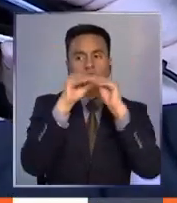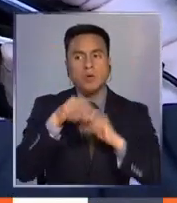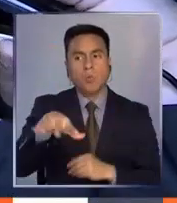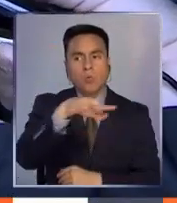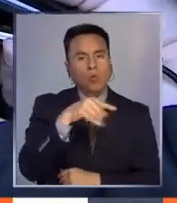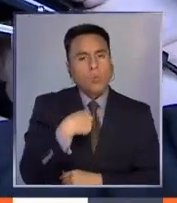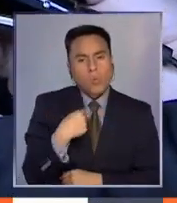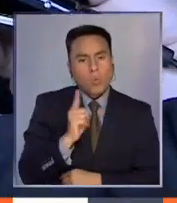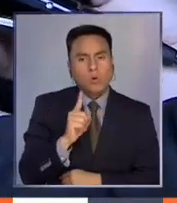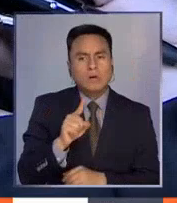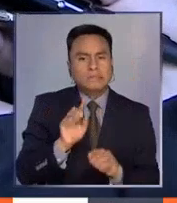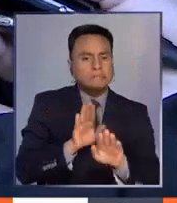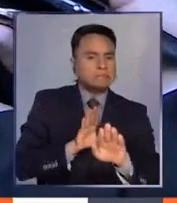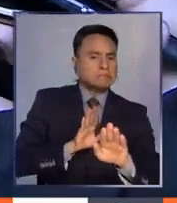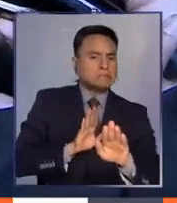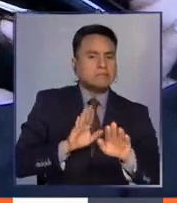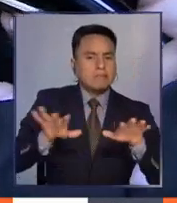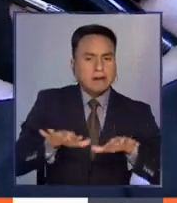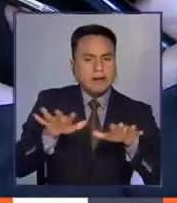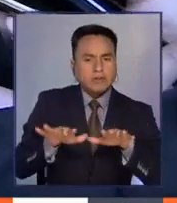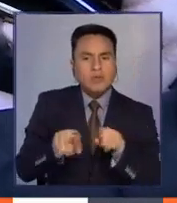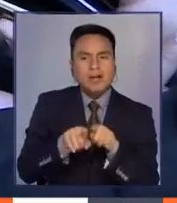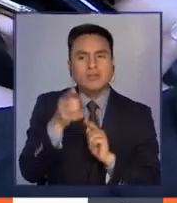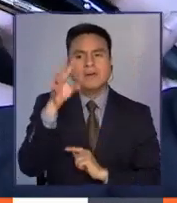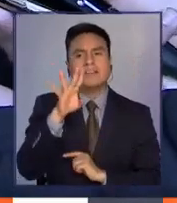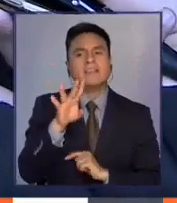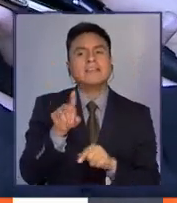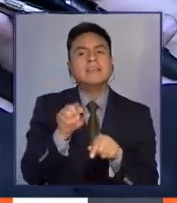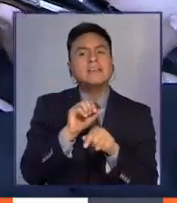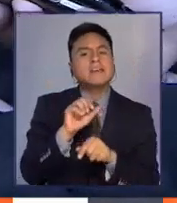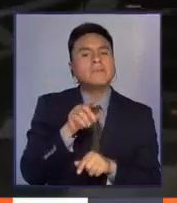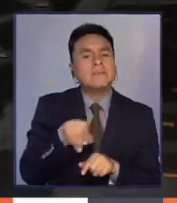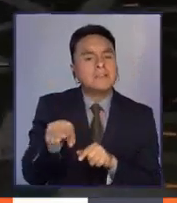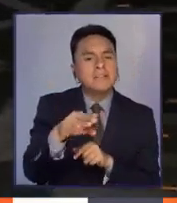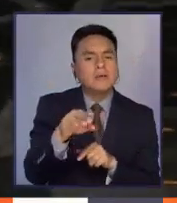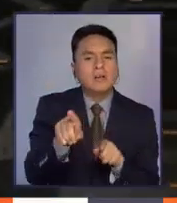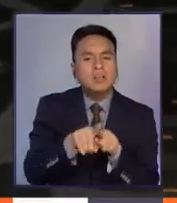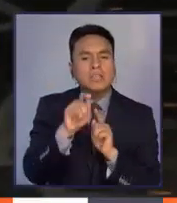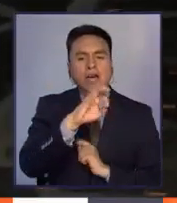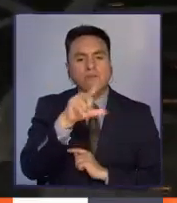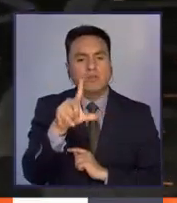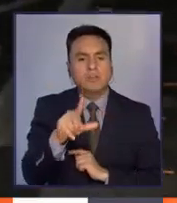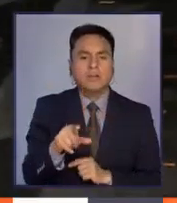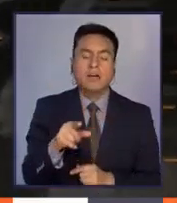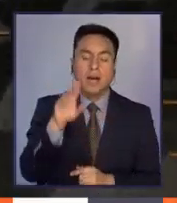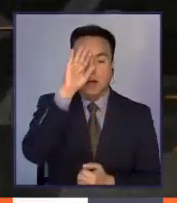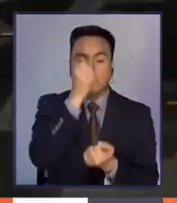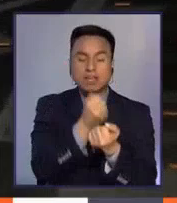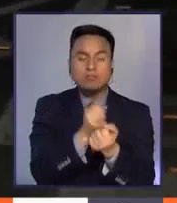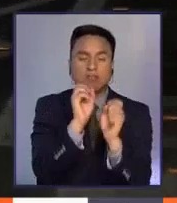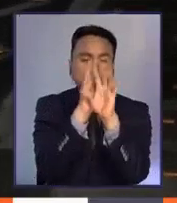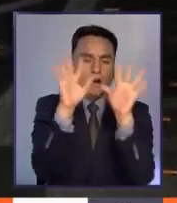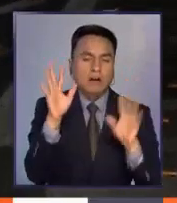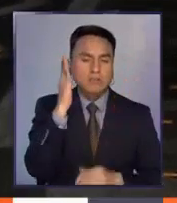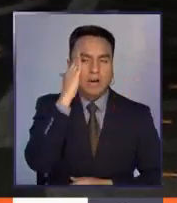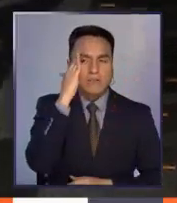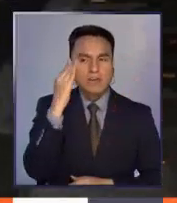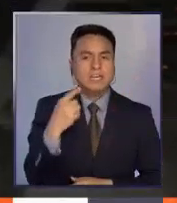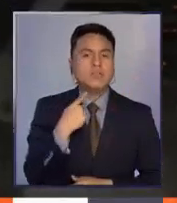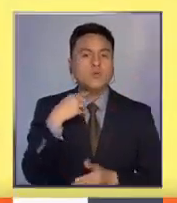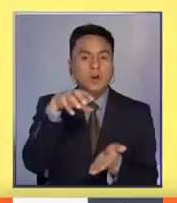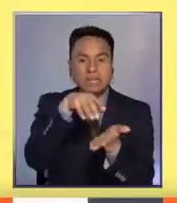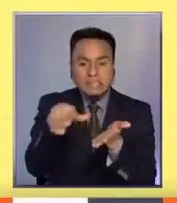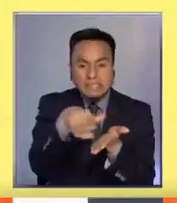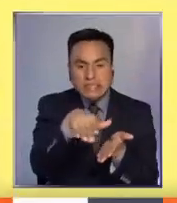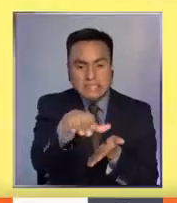lados, así que trato de evitarlo. Trato de evitar solamente las carreteras vía directa y no de trébol. Carabineros tiene claro que este nudo de Quilicura es un lugar